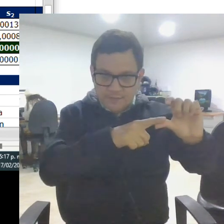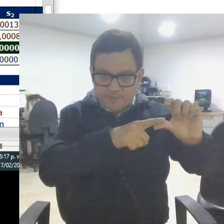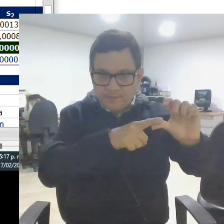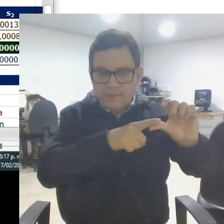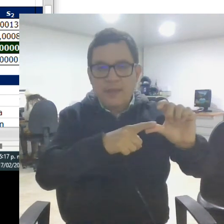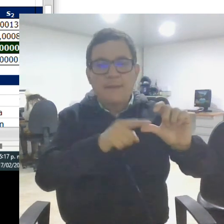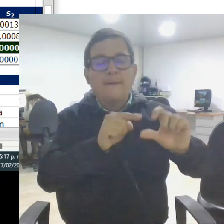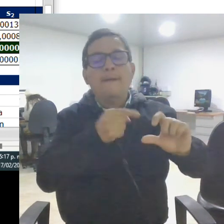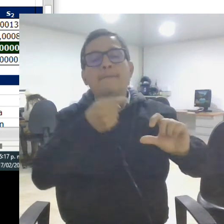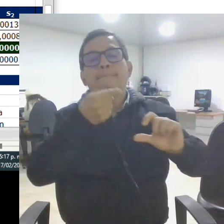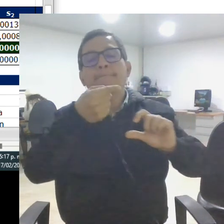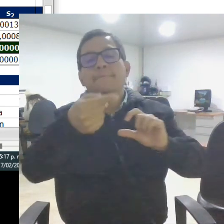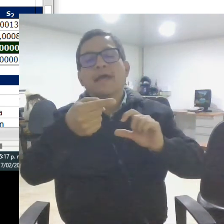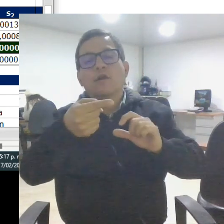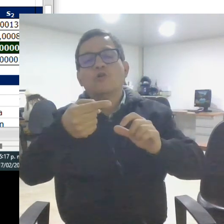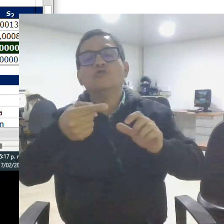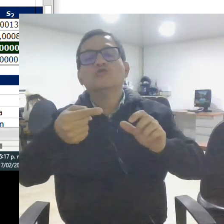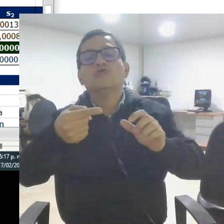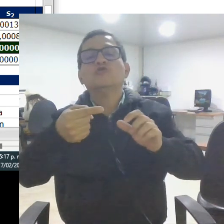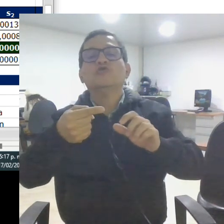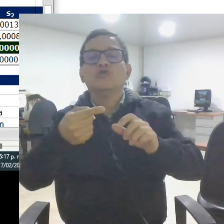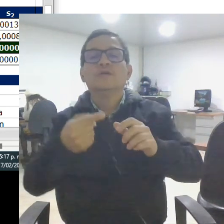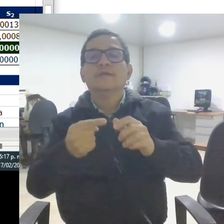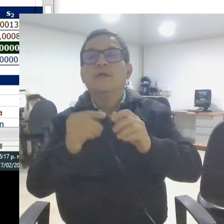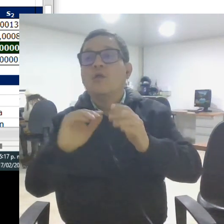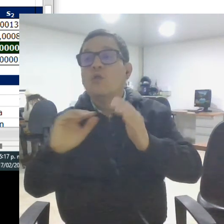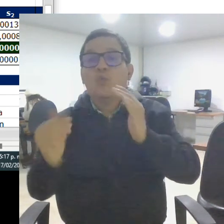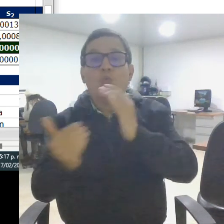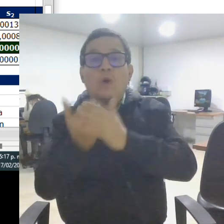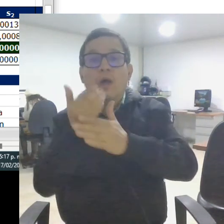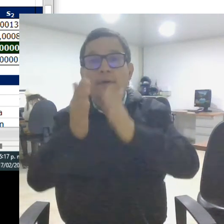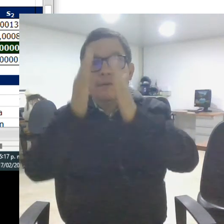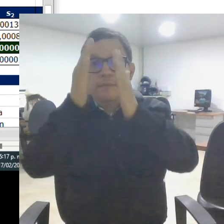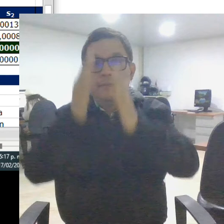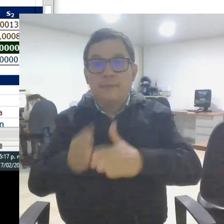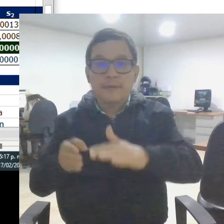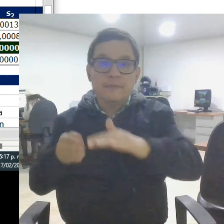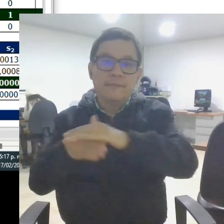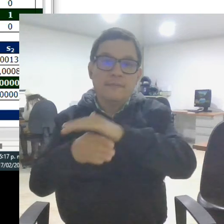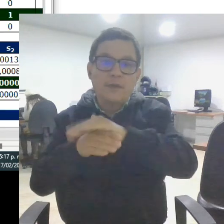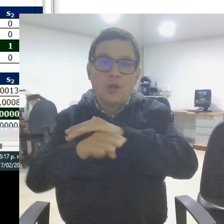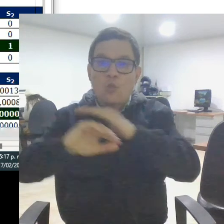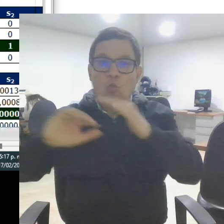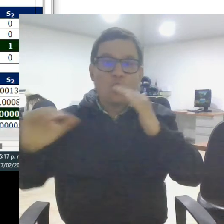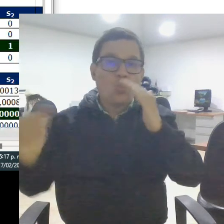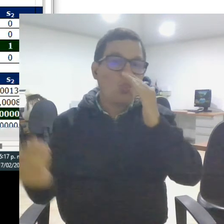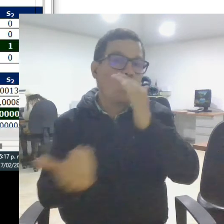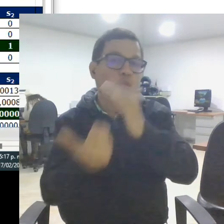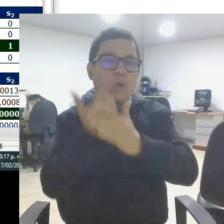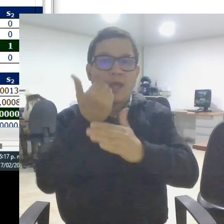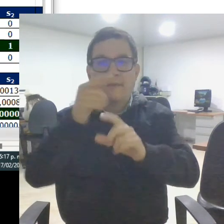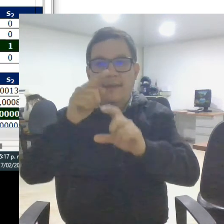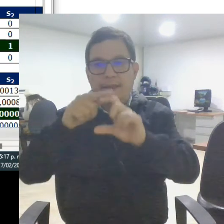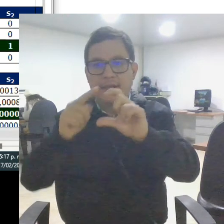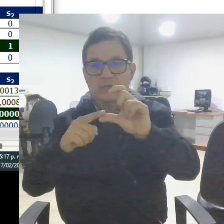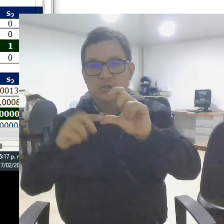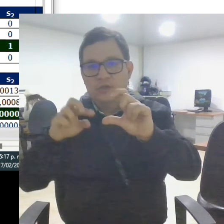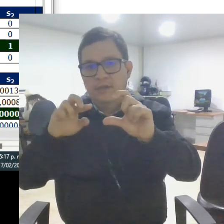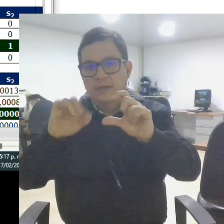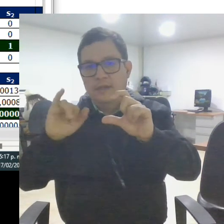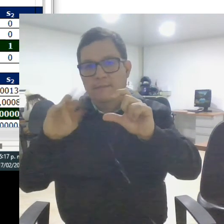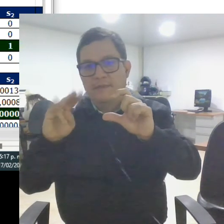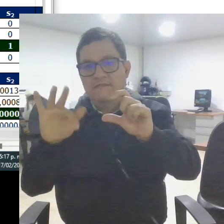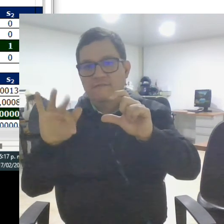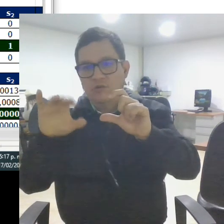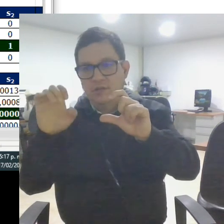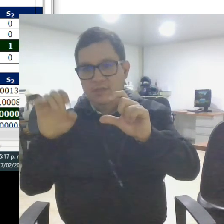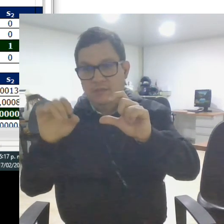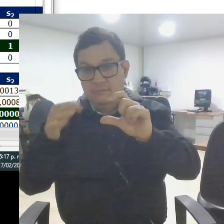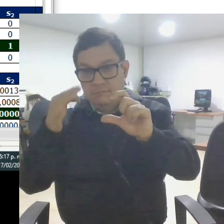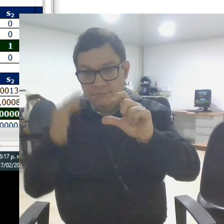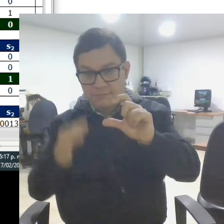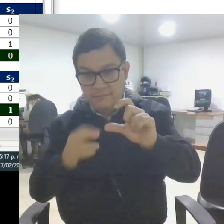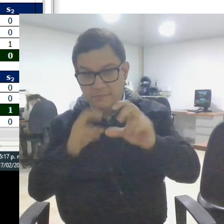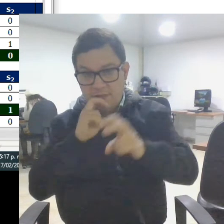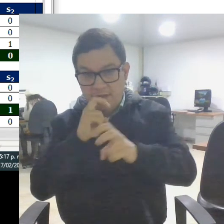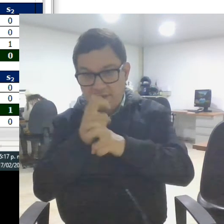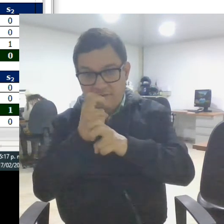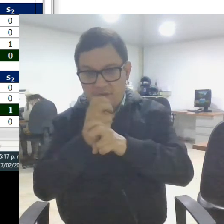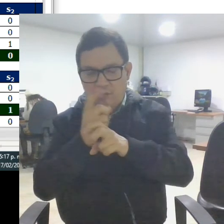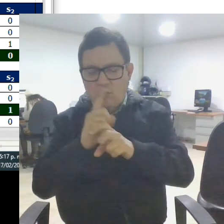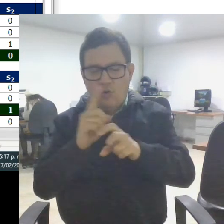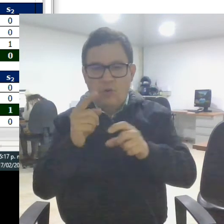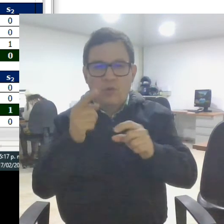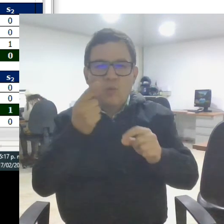menos el coeficiente de la columna entrante por la nueva ecuación pivote. Suena un poco complicado, pero en realidad no es. Lo único que hay que